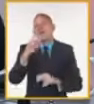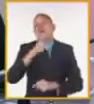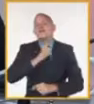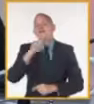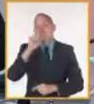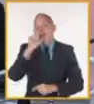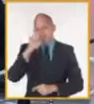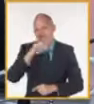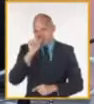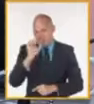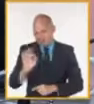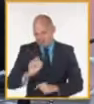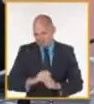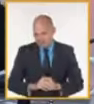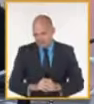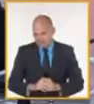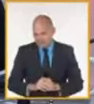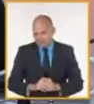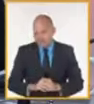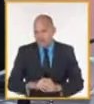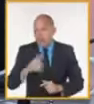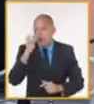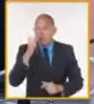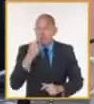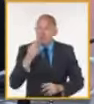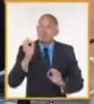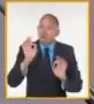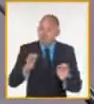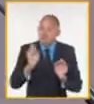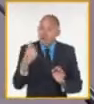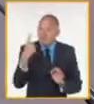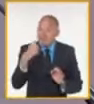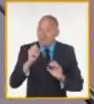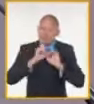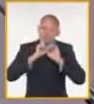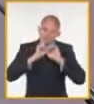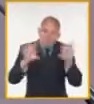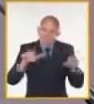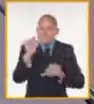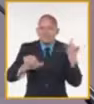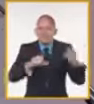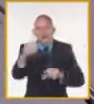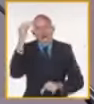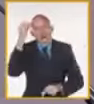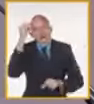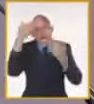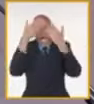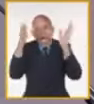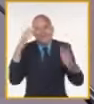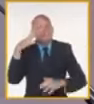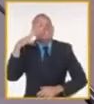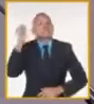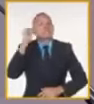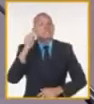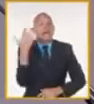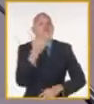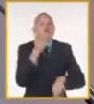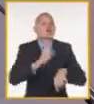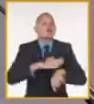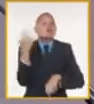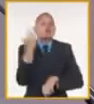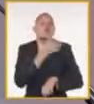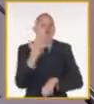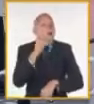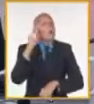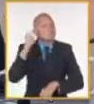verdad frente a todos esos cl denunciar ese tipo de cosas y que la gente esté informada que la gente conozca que la gente identifique Quiénes son los verdaderos enemigos de la